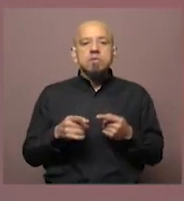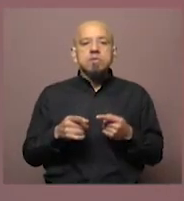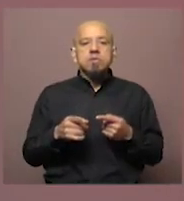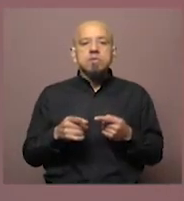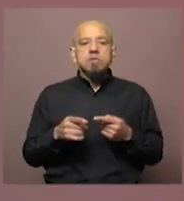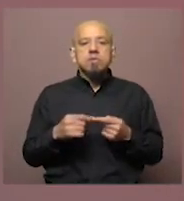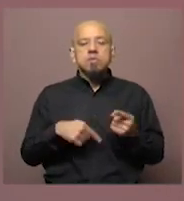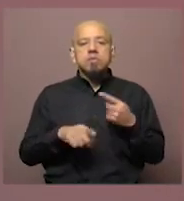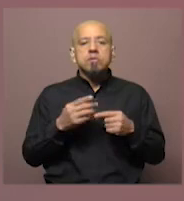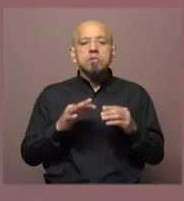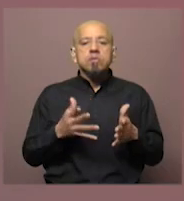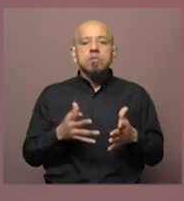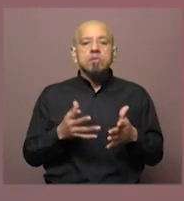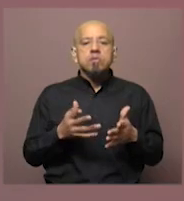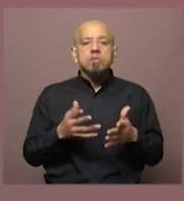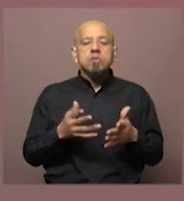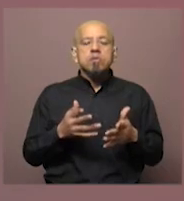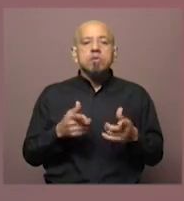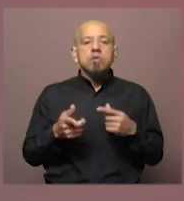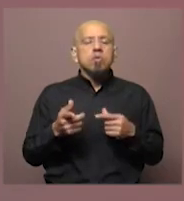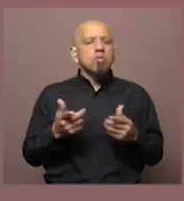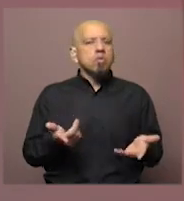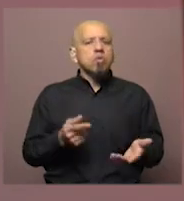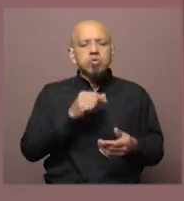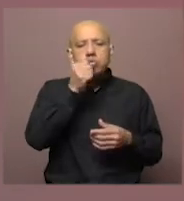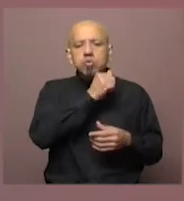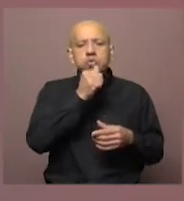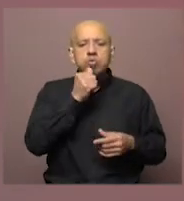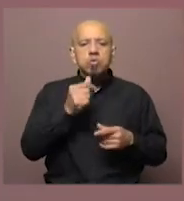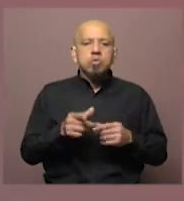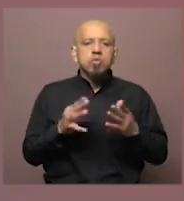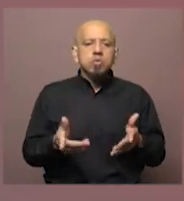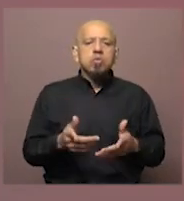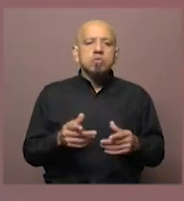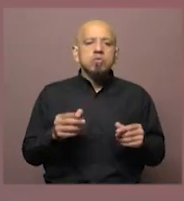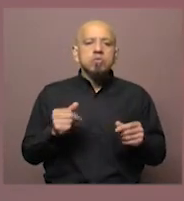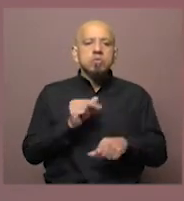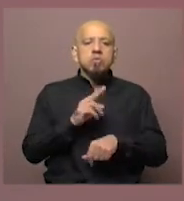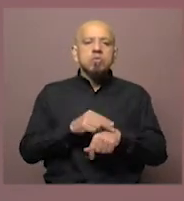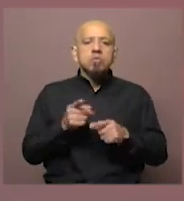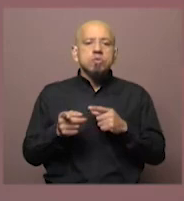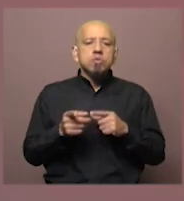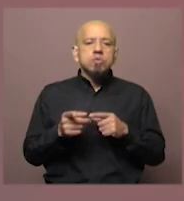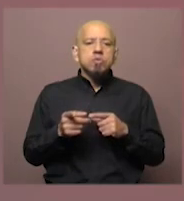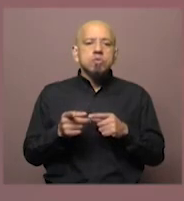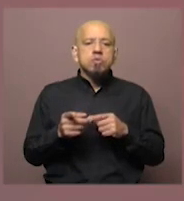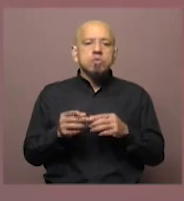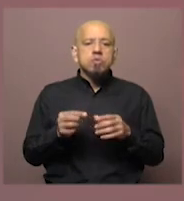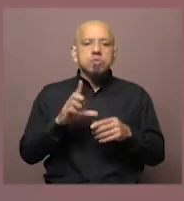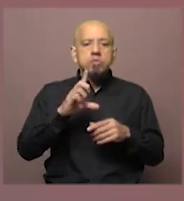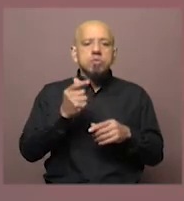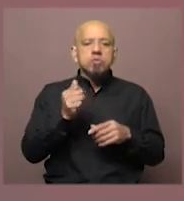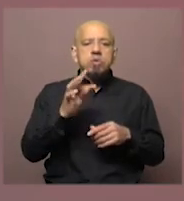cómo resuelven los finales, ¿no? Cómo usan de repente hasta una lata, porque ya se desecha, pero la puedo usar para